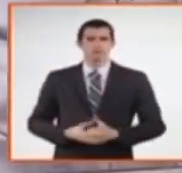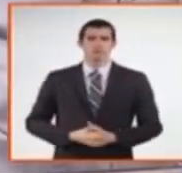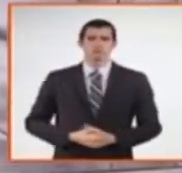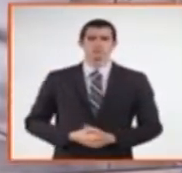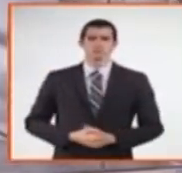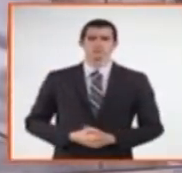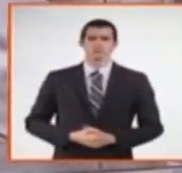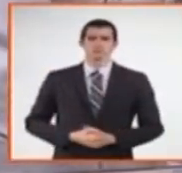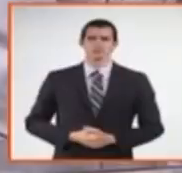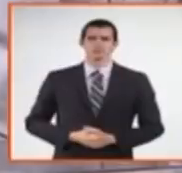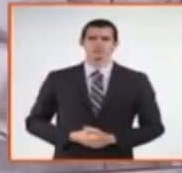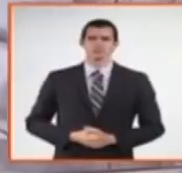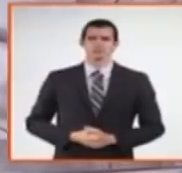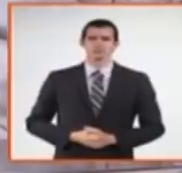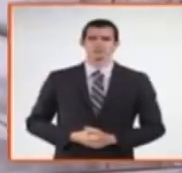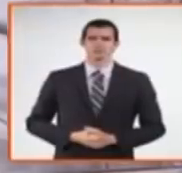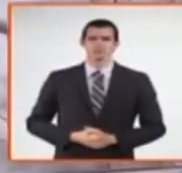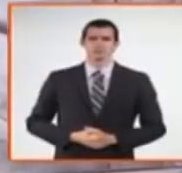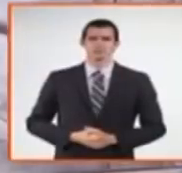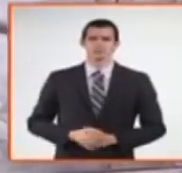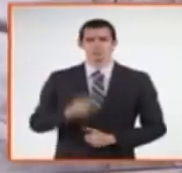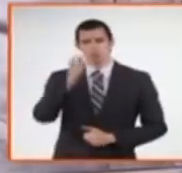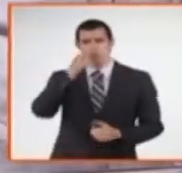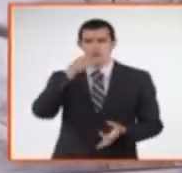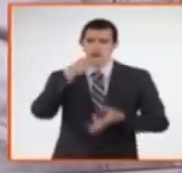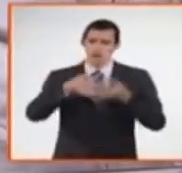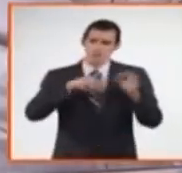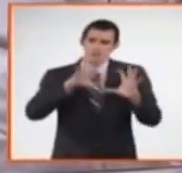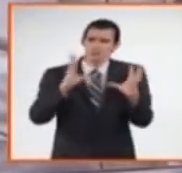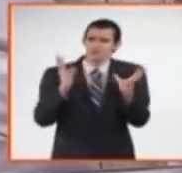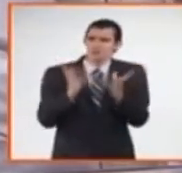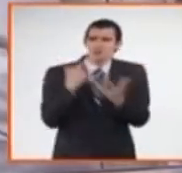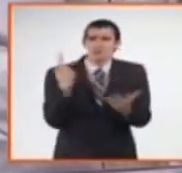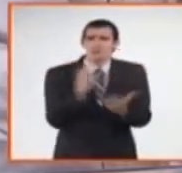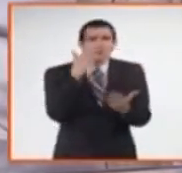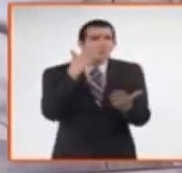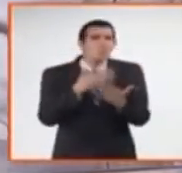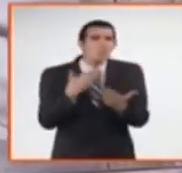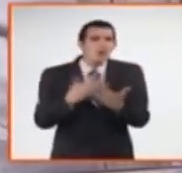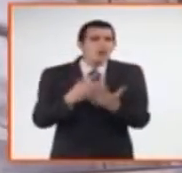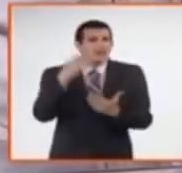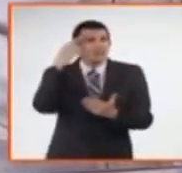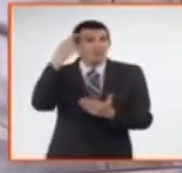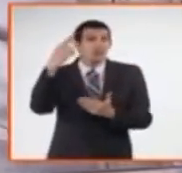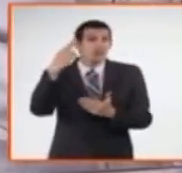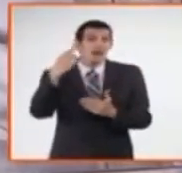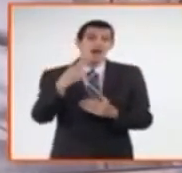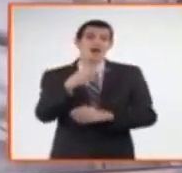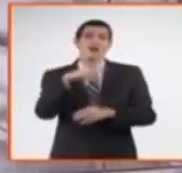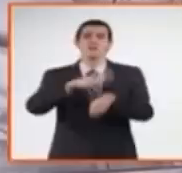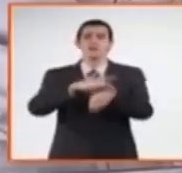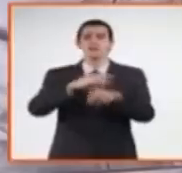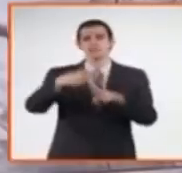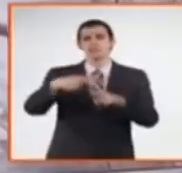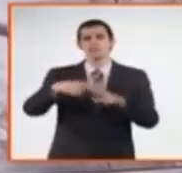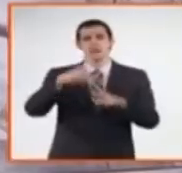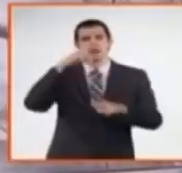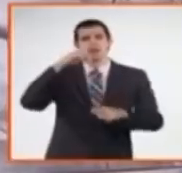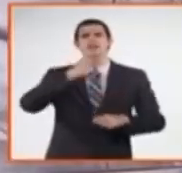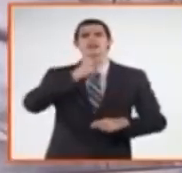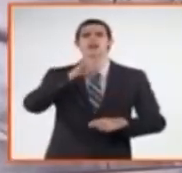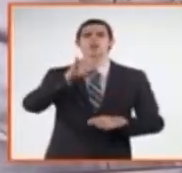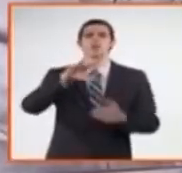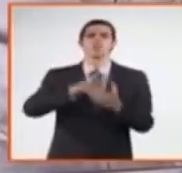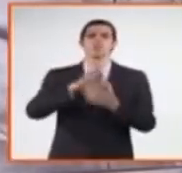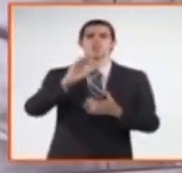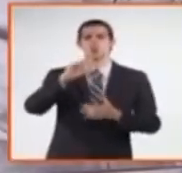si el fuego fue nuestro cuartel general donde hicimos todos los ensayos clínicos la vacuna de neumococo durante casi cinco años estuvimos haciendo ensayos clínicos en la provincia